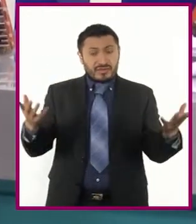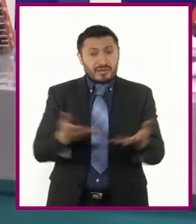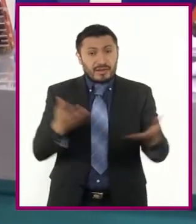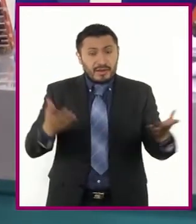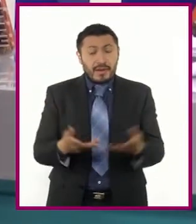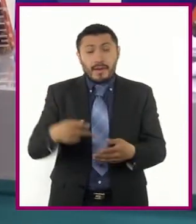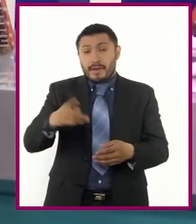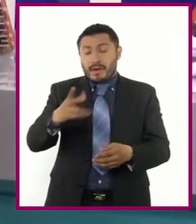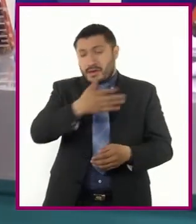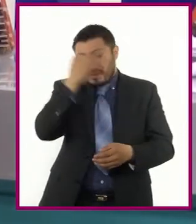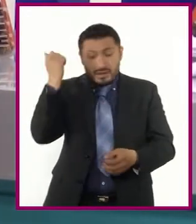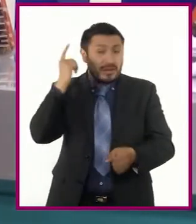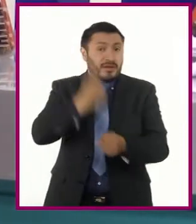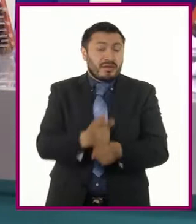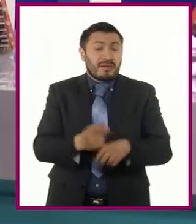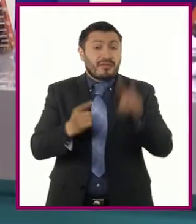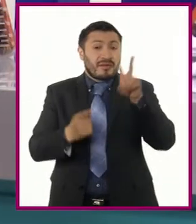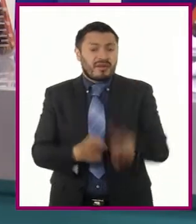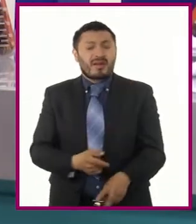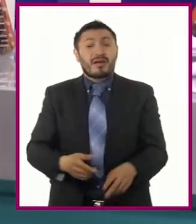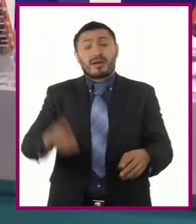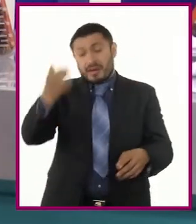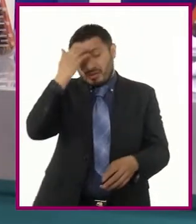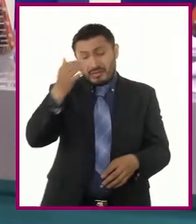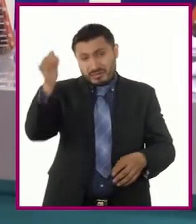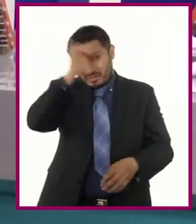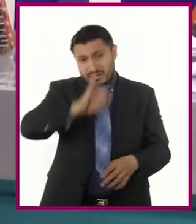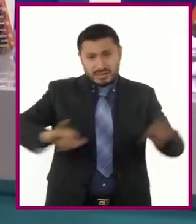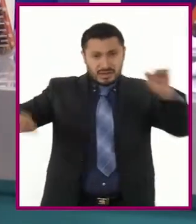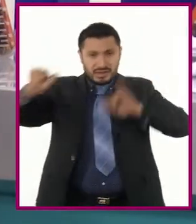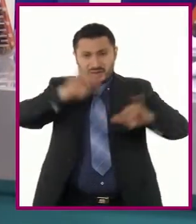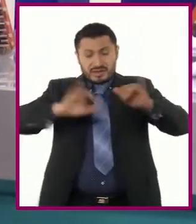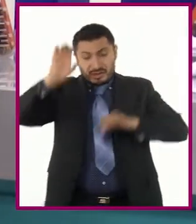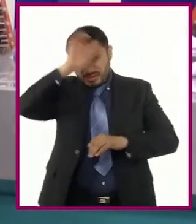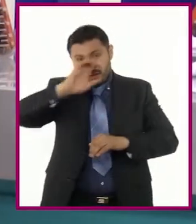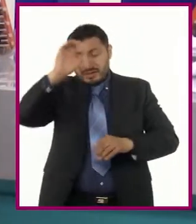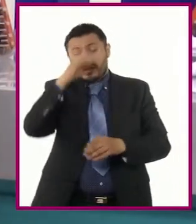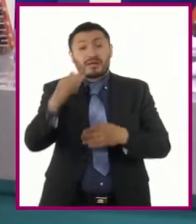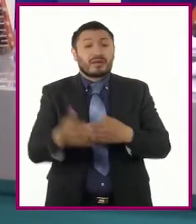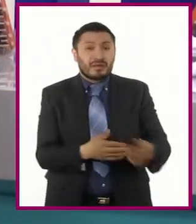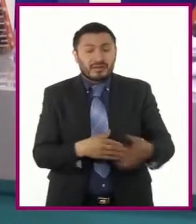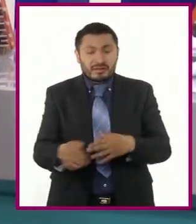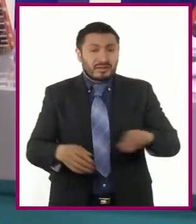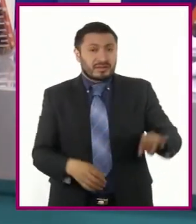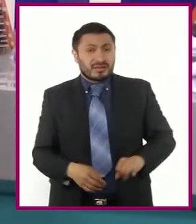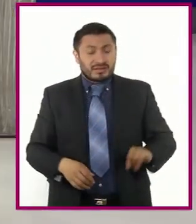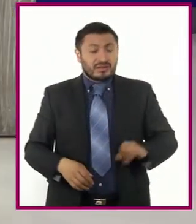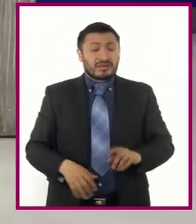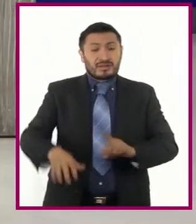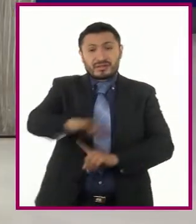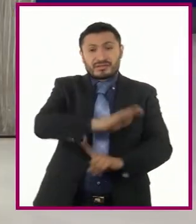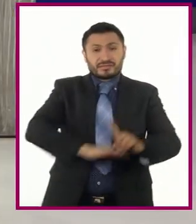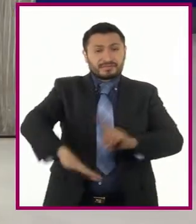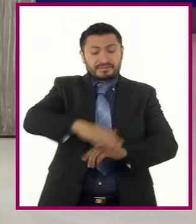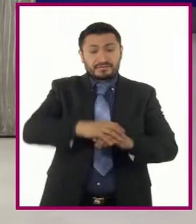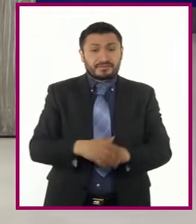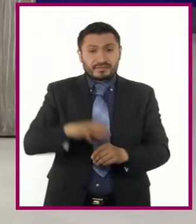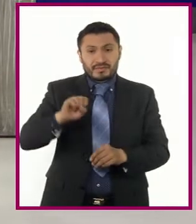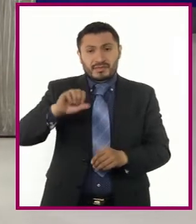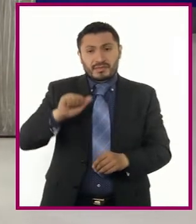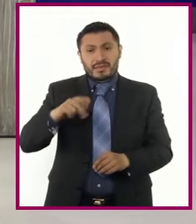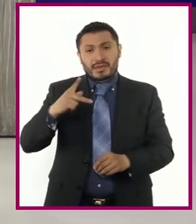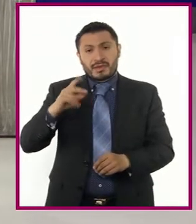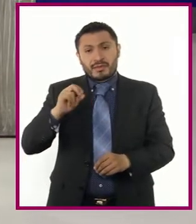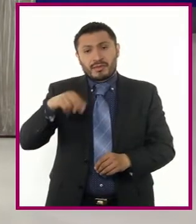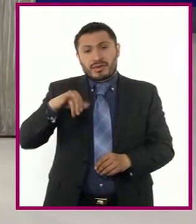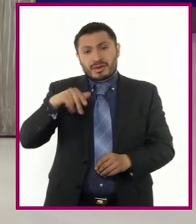realidad lo que descubrirían eran conocimientos científicos y que en la actualidad son de interés ambiental. Las saponinas, del